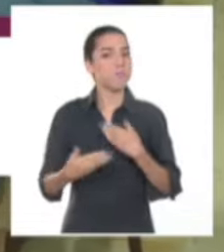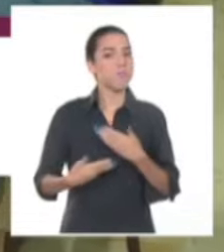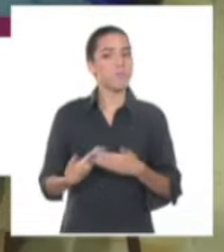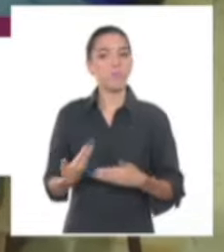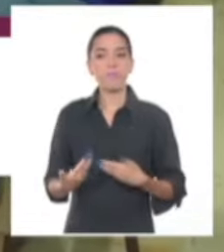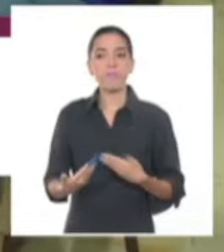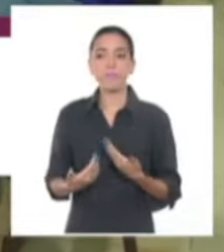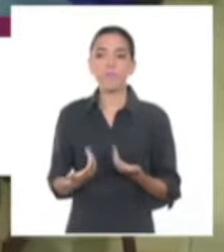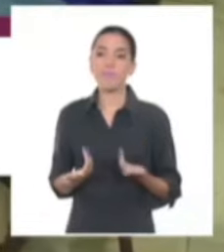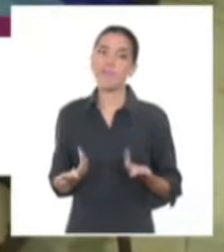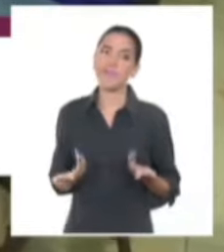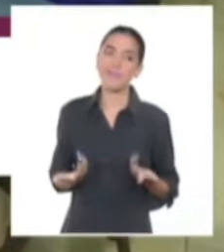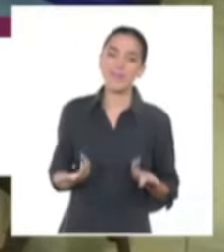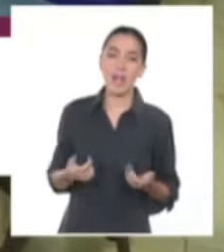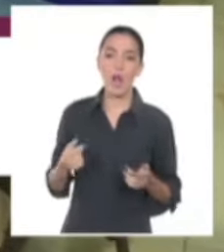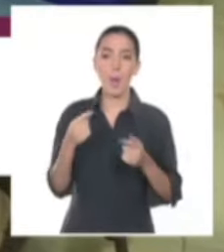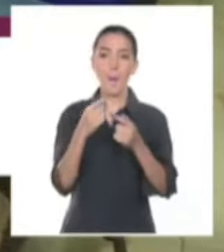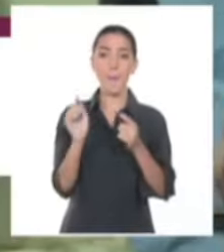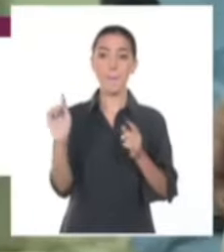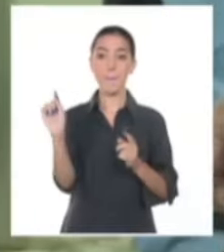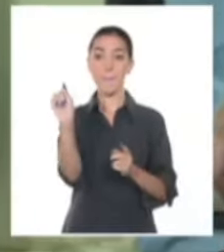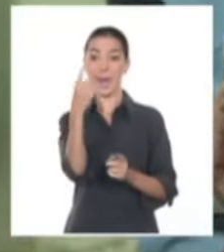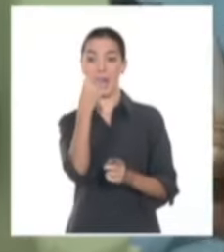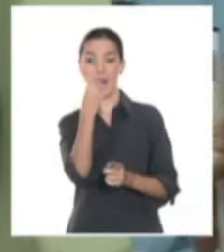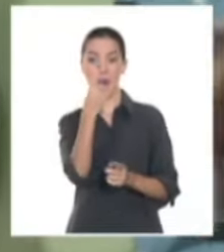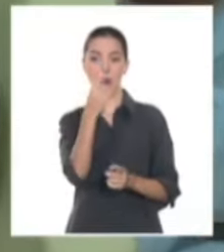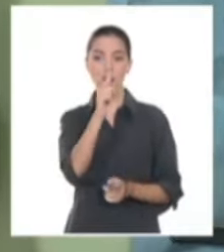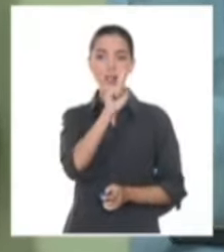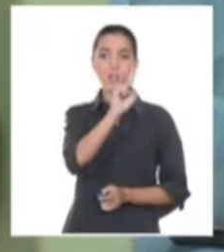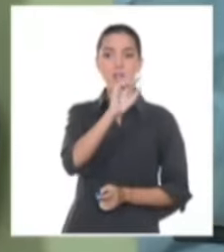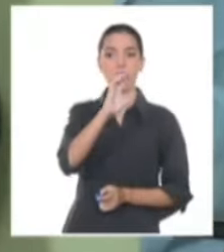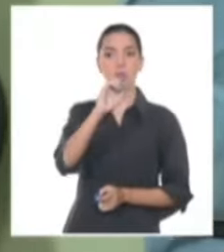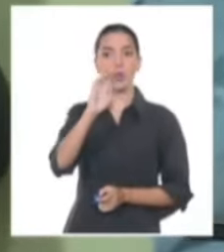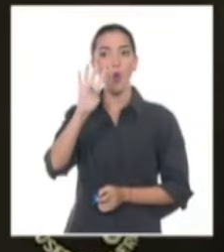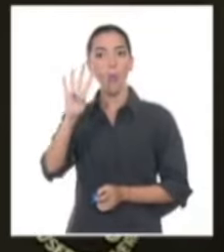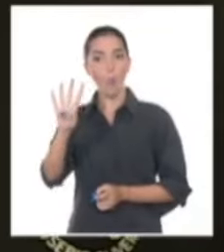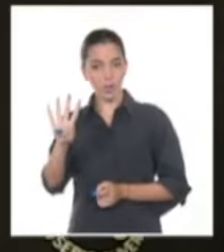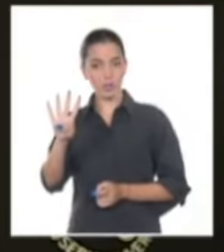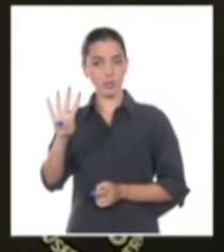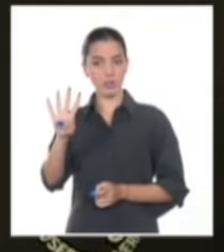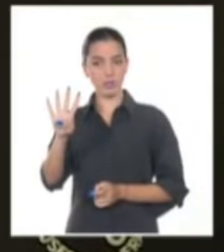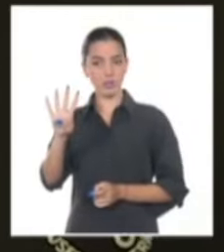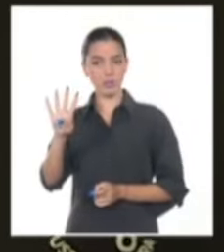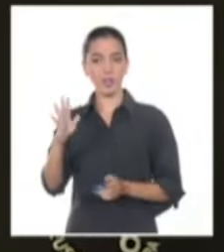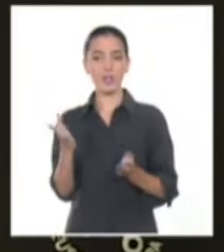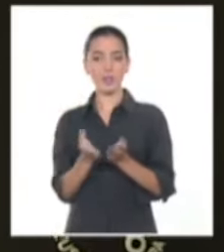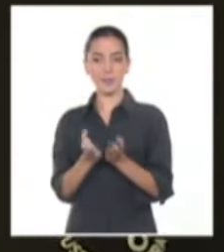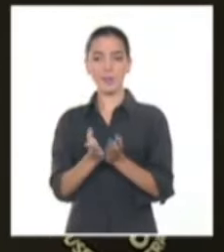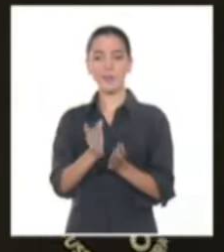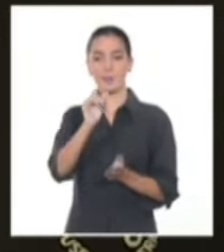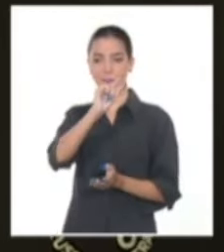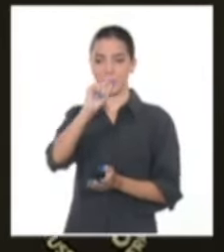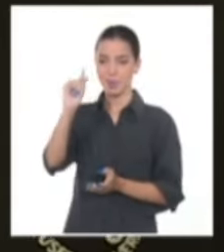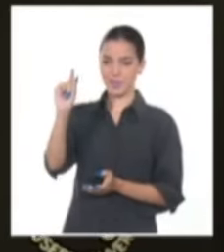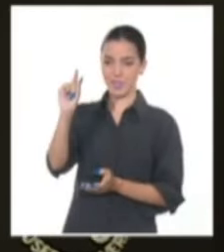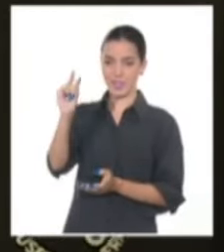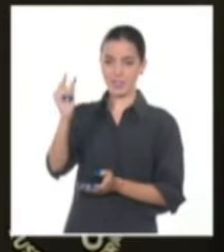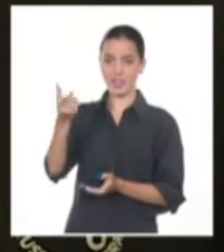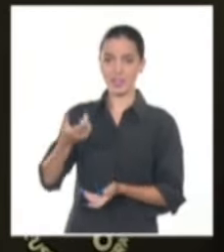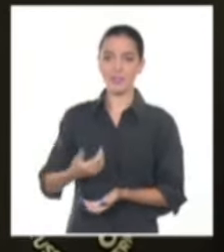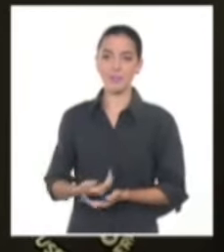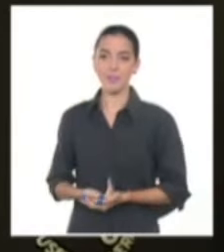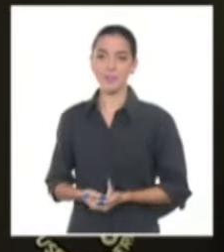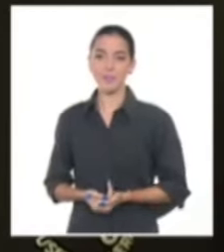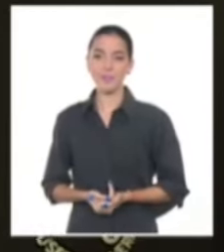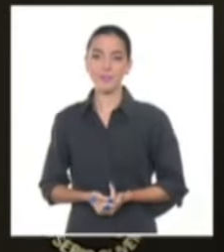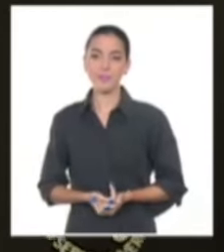matrícula tan grande. No solo se entrenan estudiantes del IPBC, a pesar de que la mayor fuente de ingreso de nuestra matrícula es este propio centro.